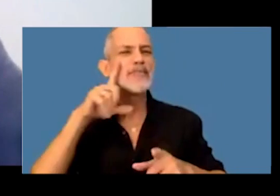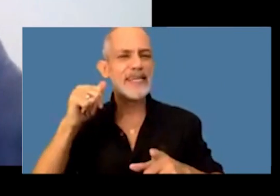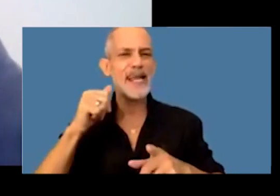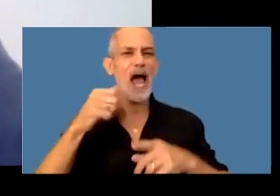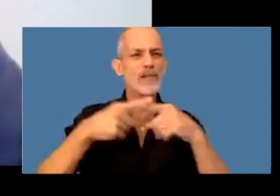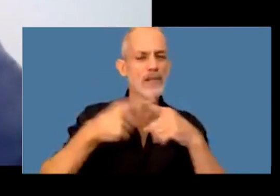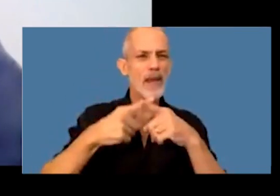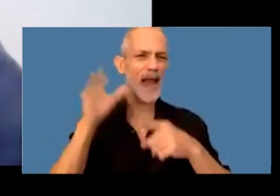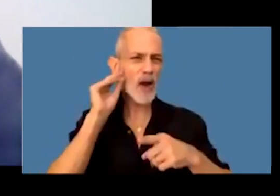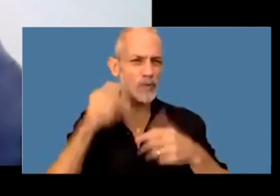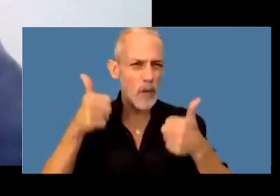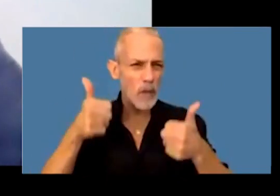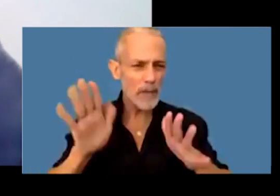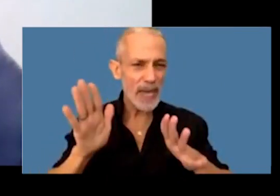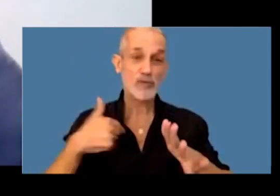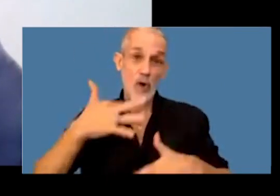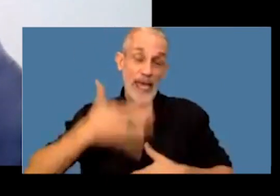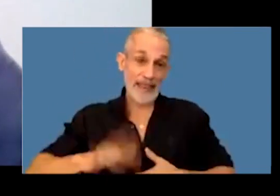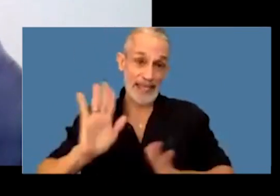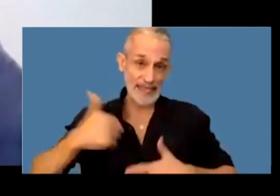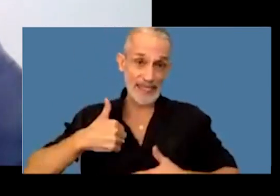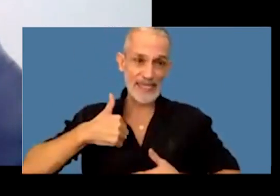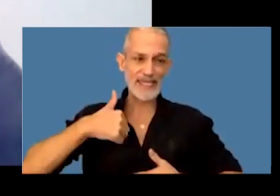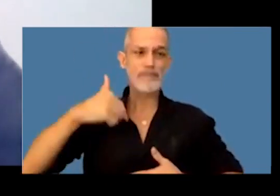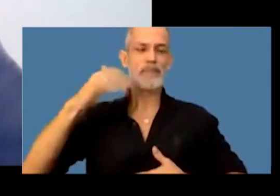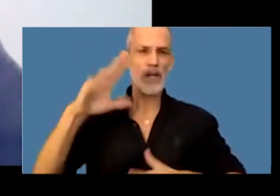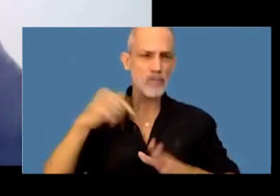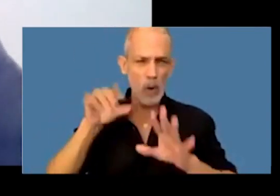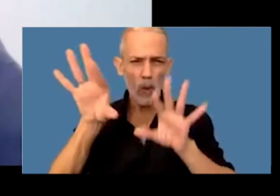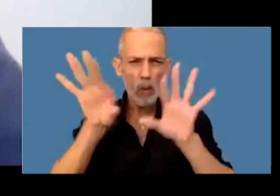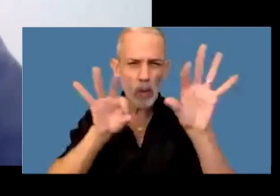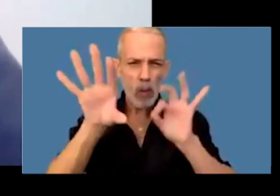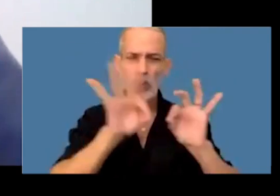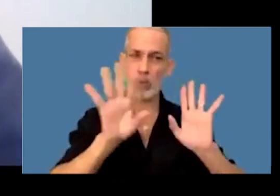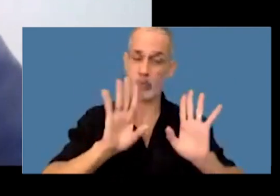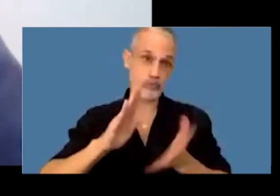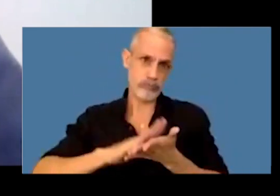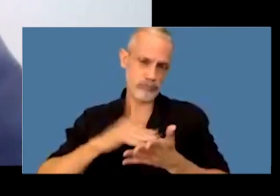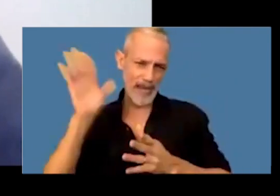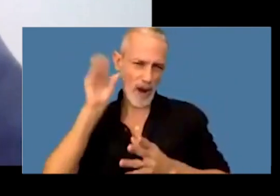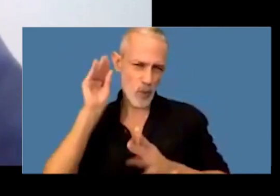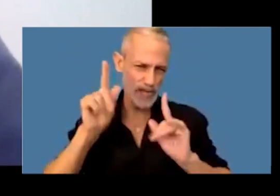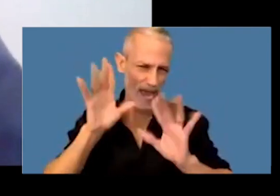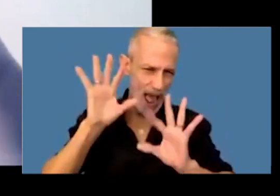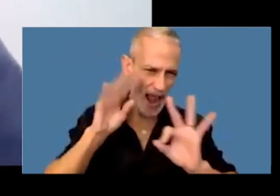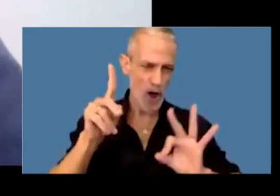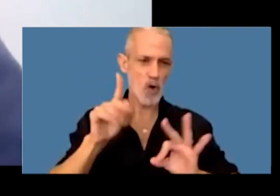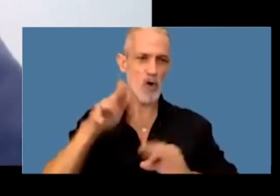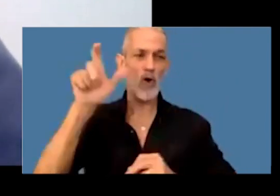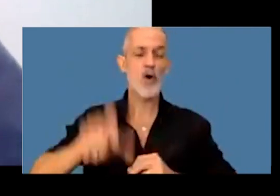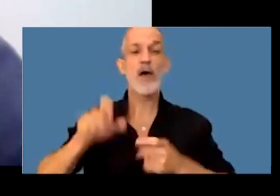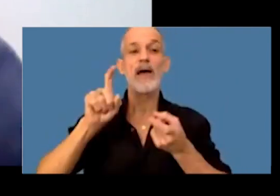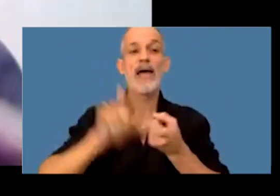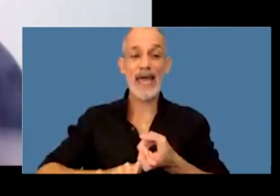situación. Entiendo, a ver, voy a responder en base a lo que escuché, ¿sí? Que